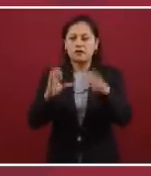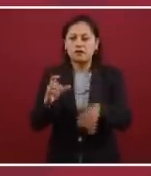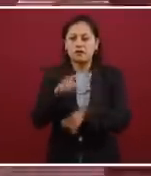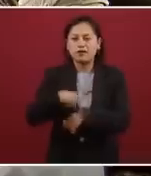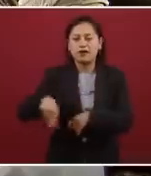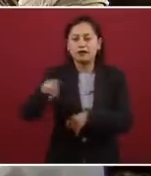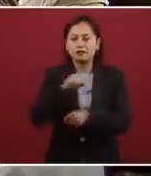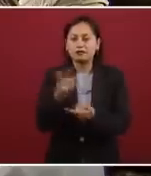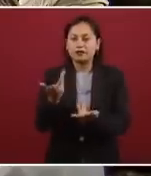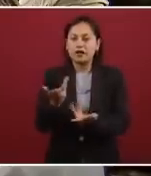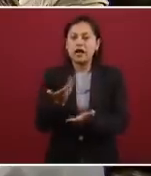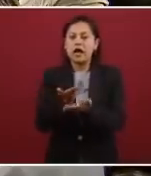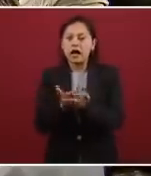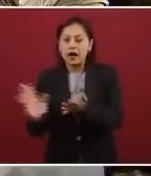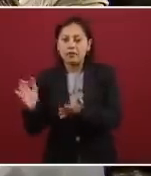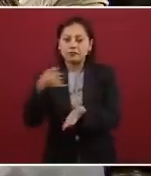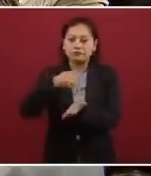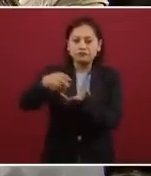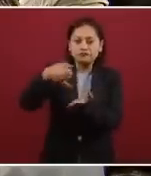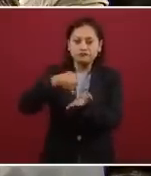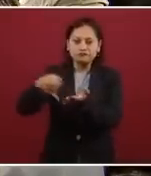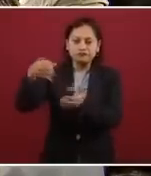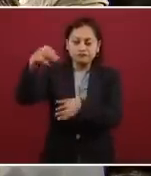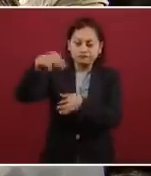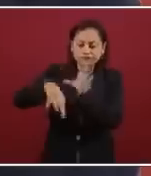árboles y